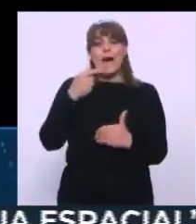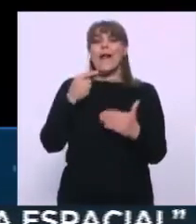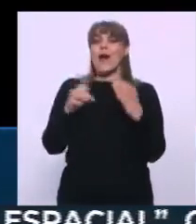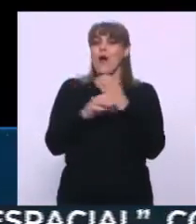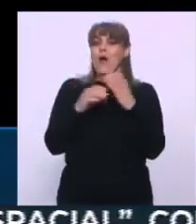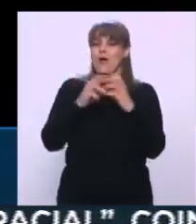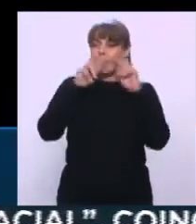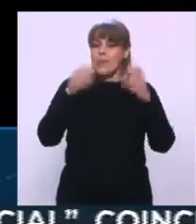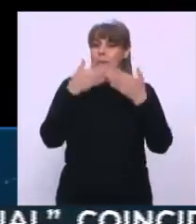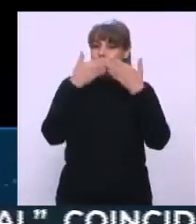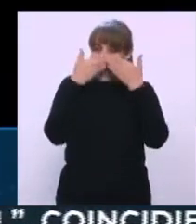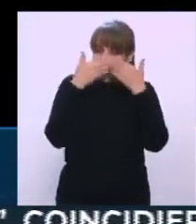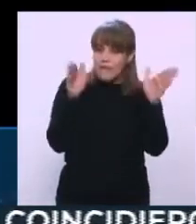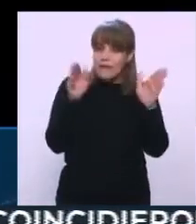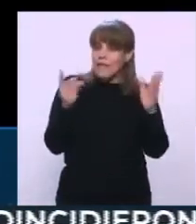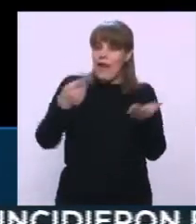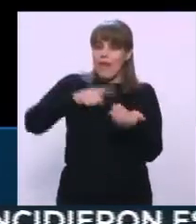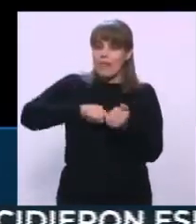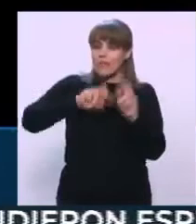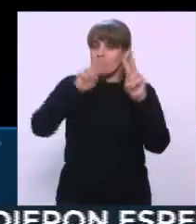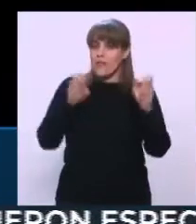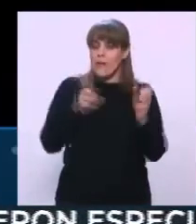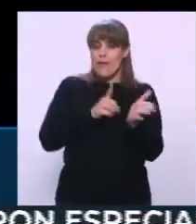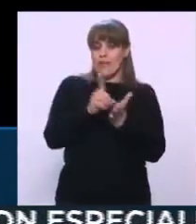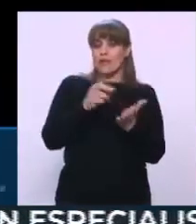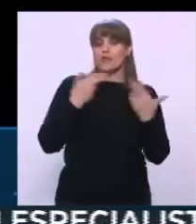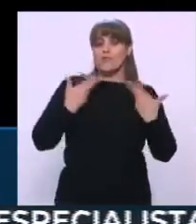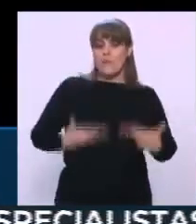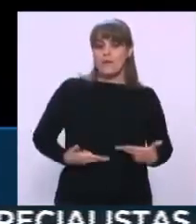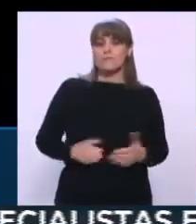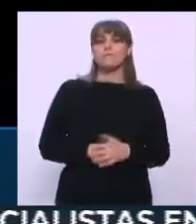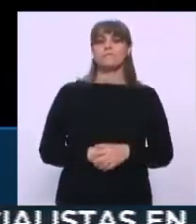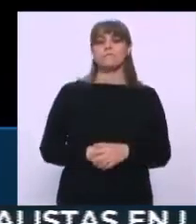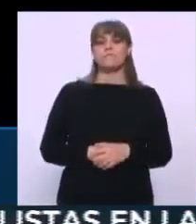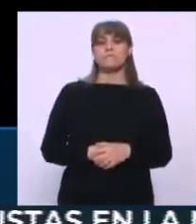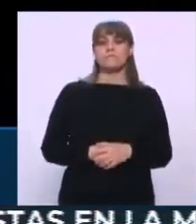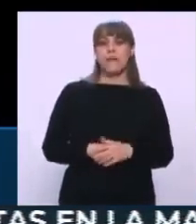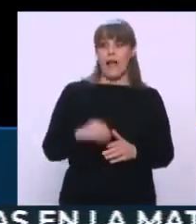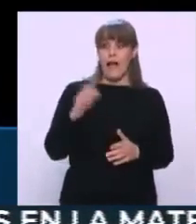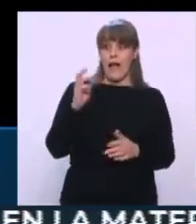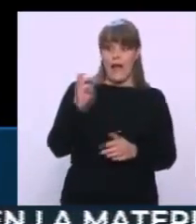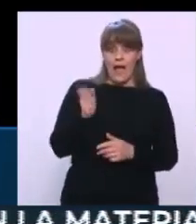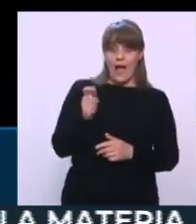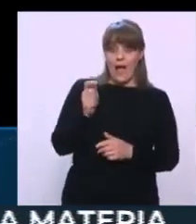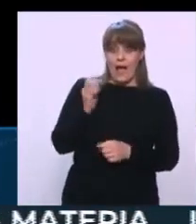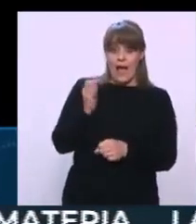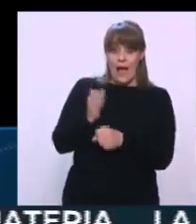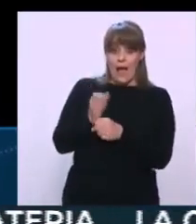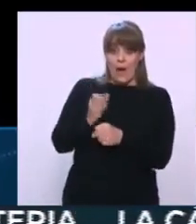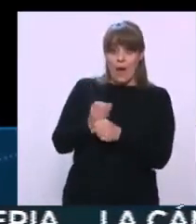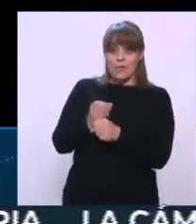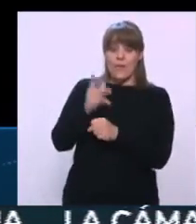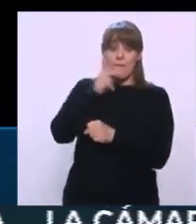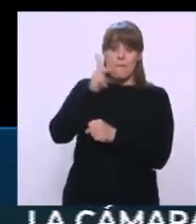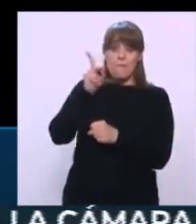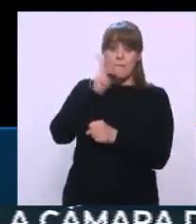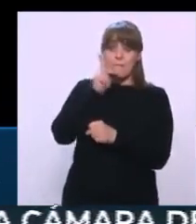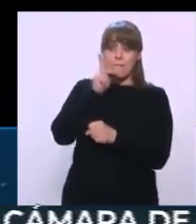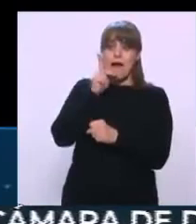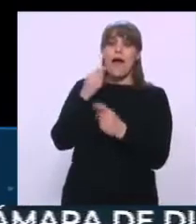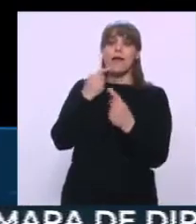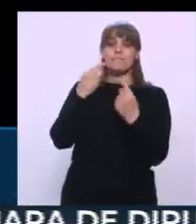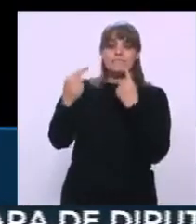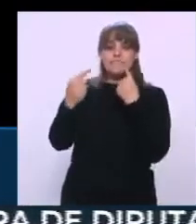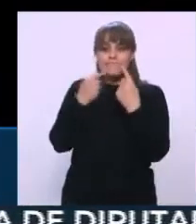línea de los derechos humanos. Y justo sobre eso, Bernardo, pues ya abrió el debate, el Papa Francisco, el debate sobre